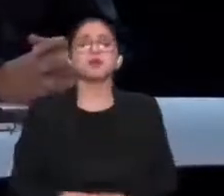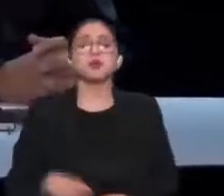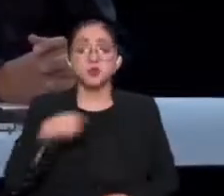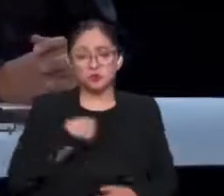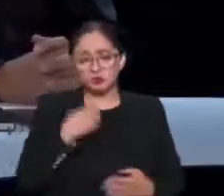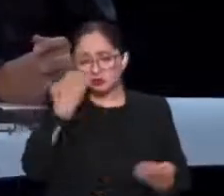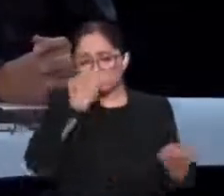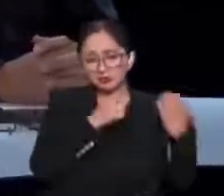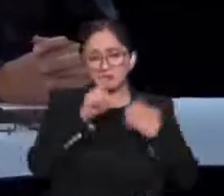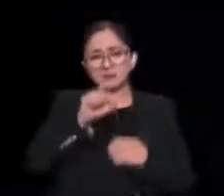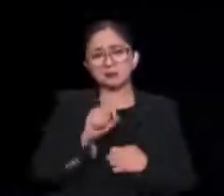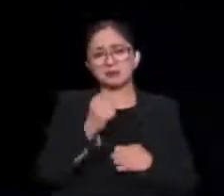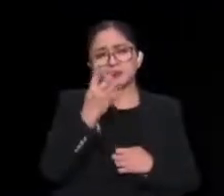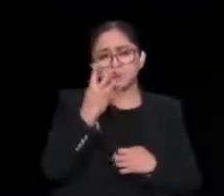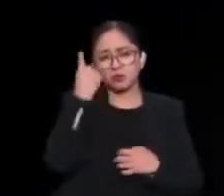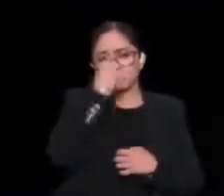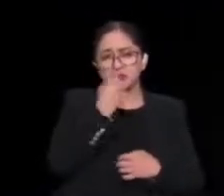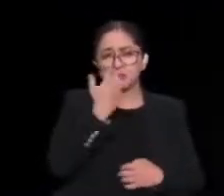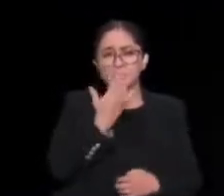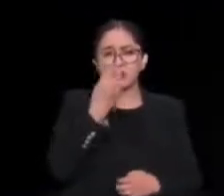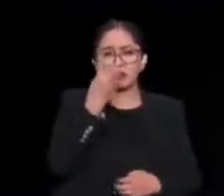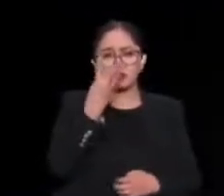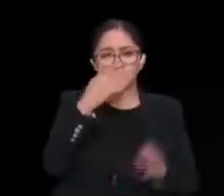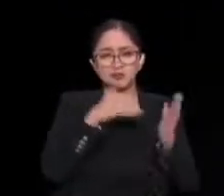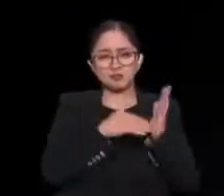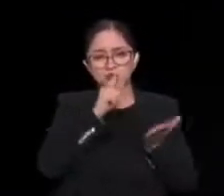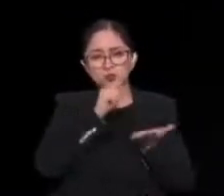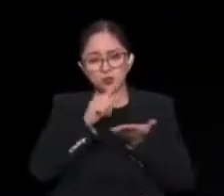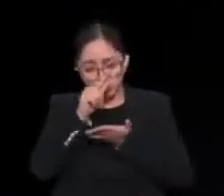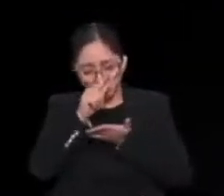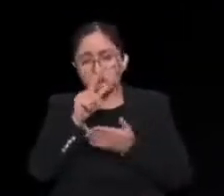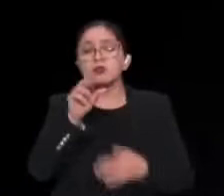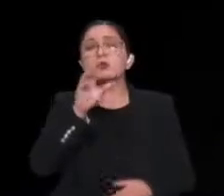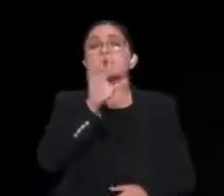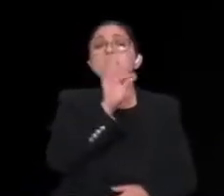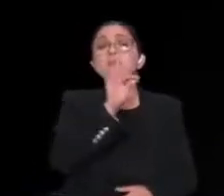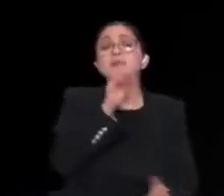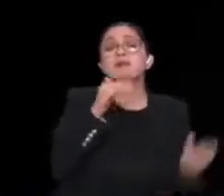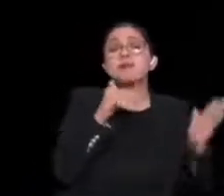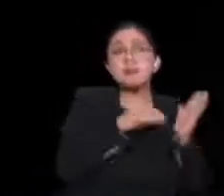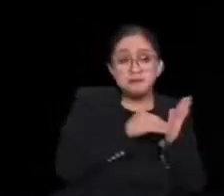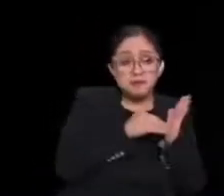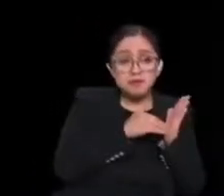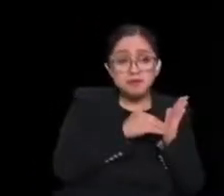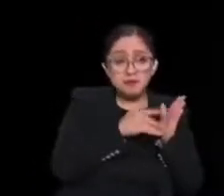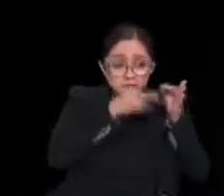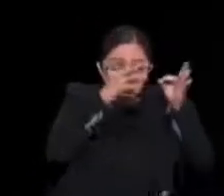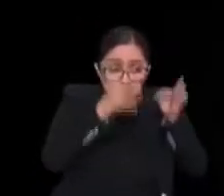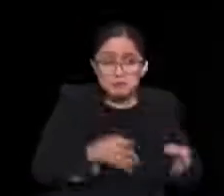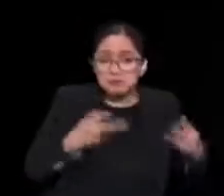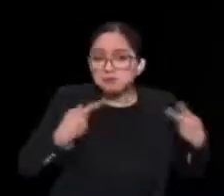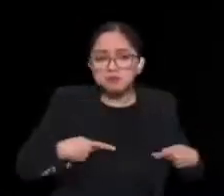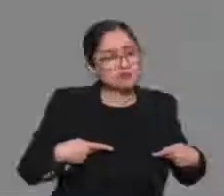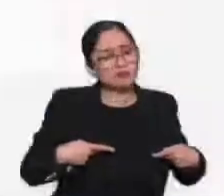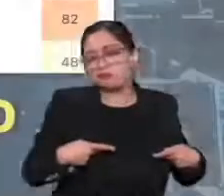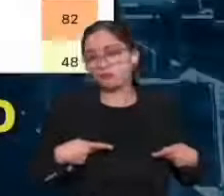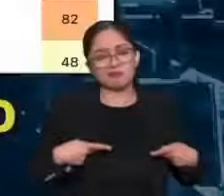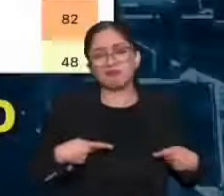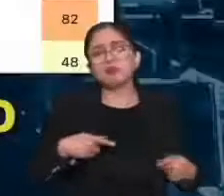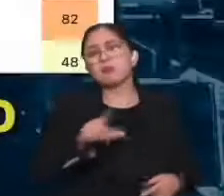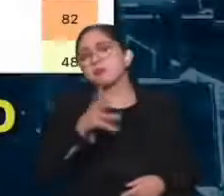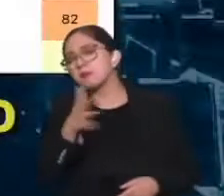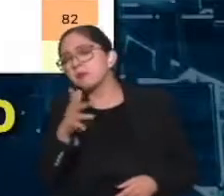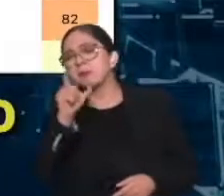capturé 53,000 tweets, cerca de 40,000 no eran orgánicos. Y una buena parte de ellos,